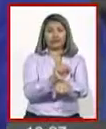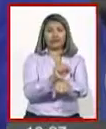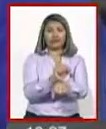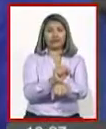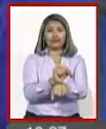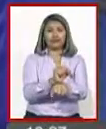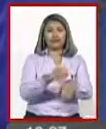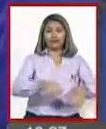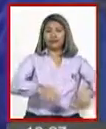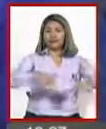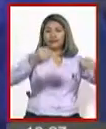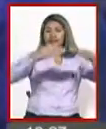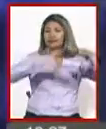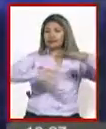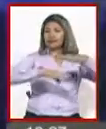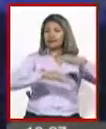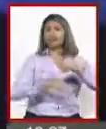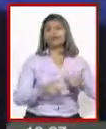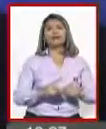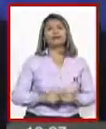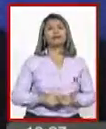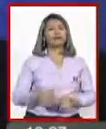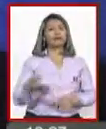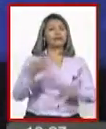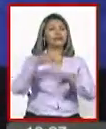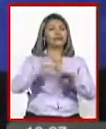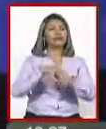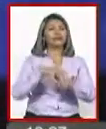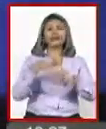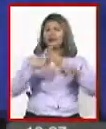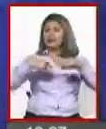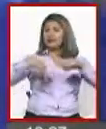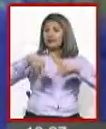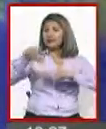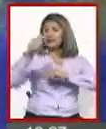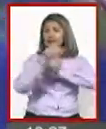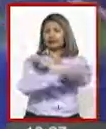echadas al maletero, mientras que los antisociales en sus motorizados realizaban otros asaltos.